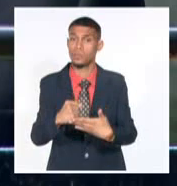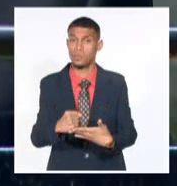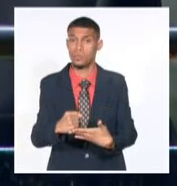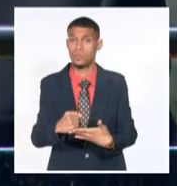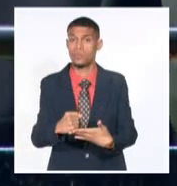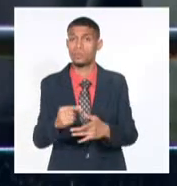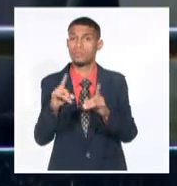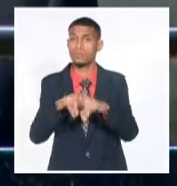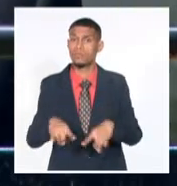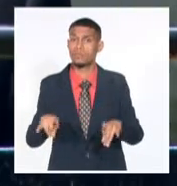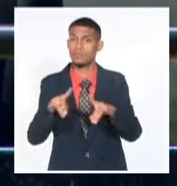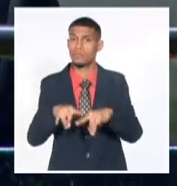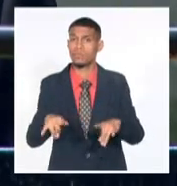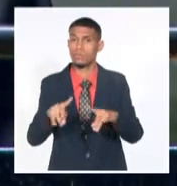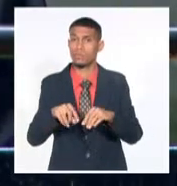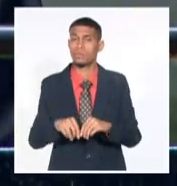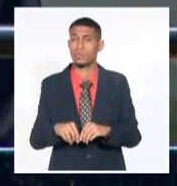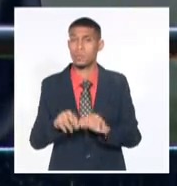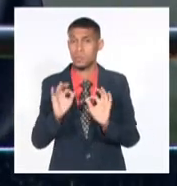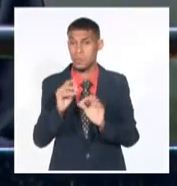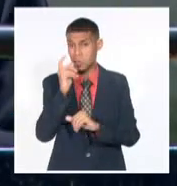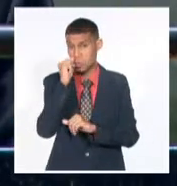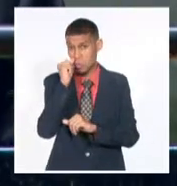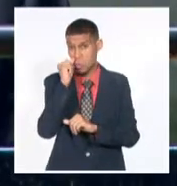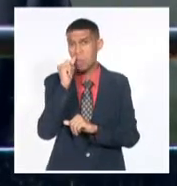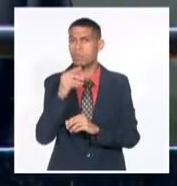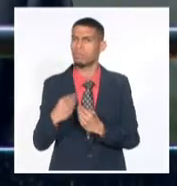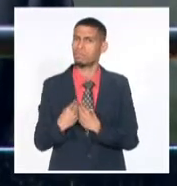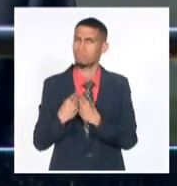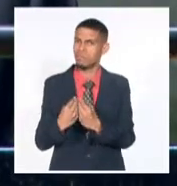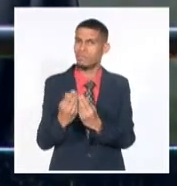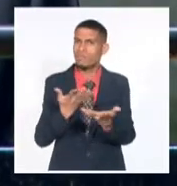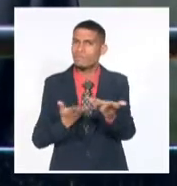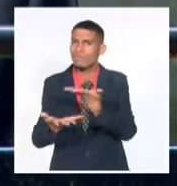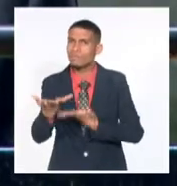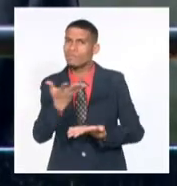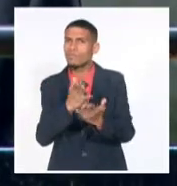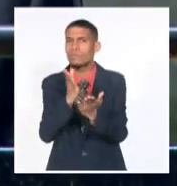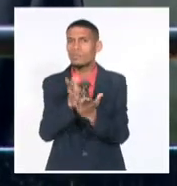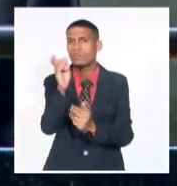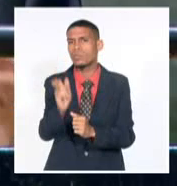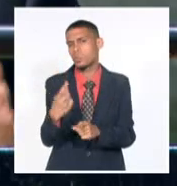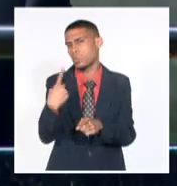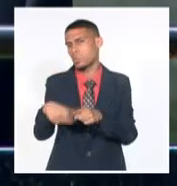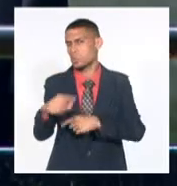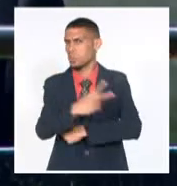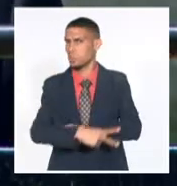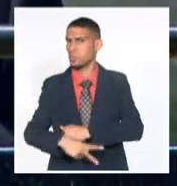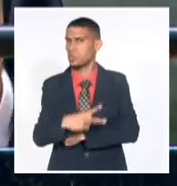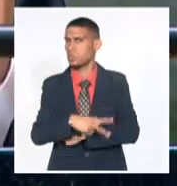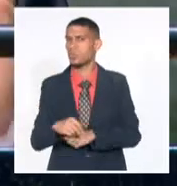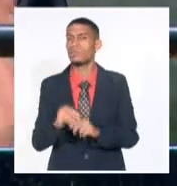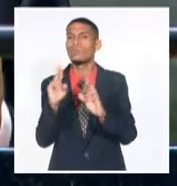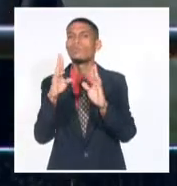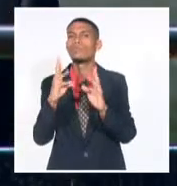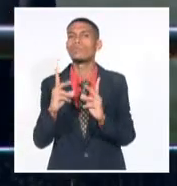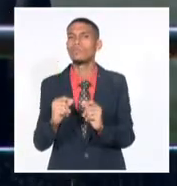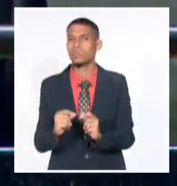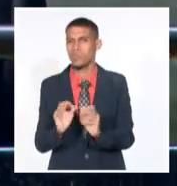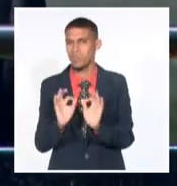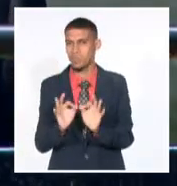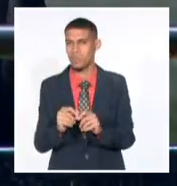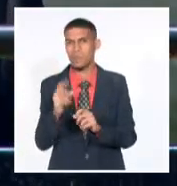universidad, Evelio se dispuso a compartir con estudiantes de otros países los resultados de